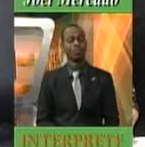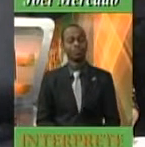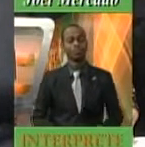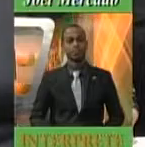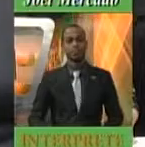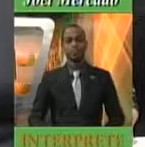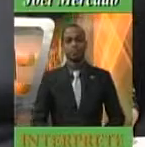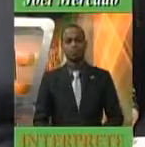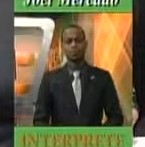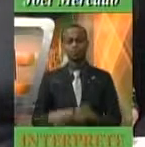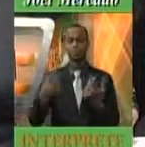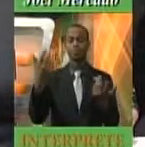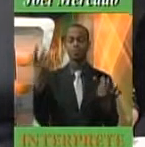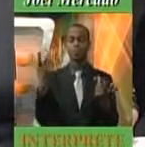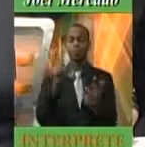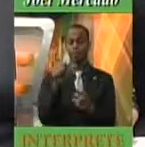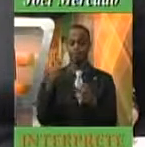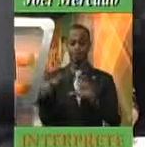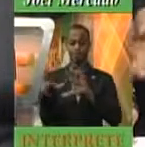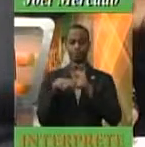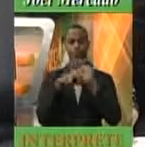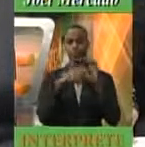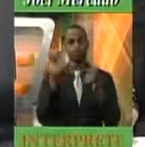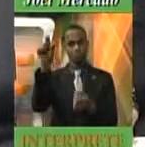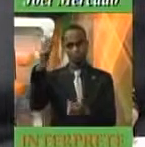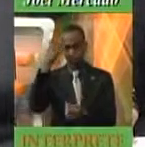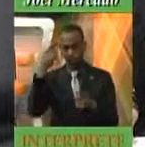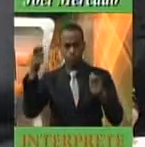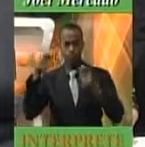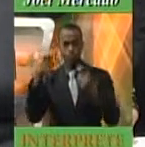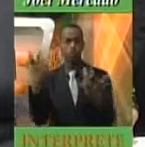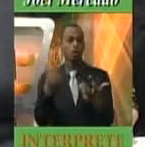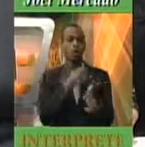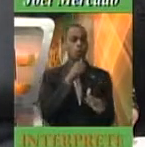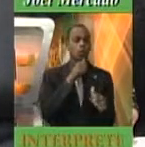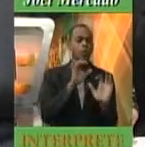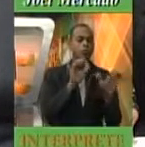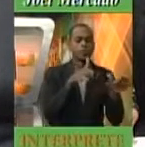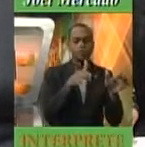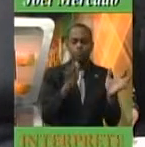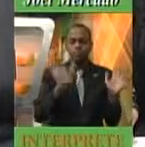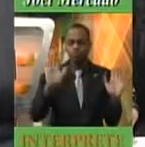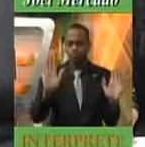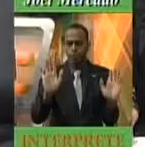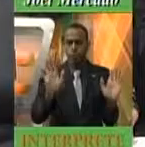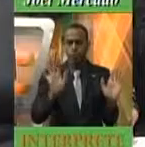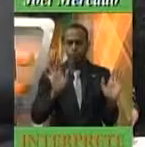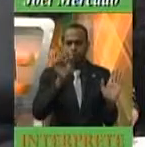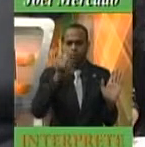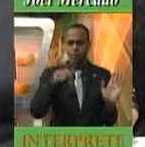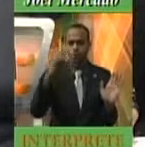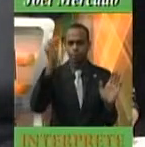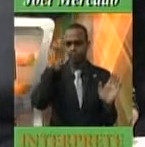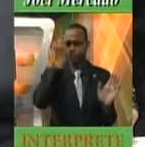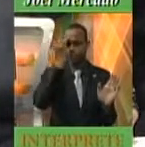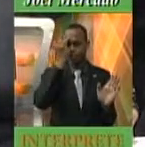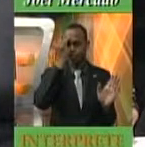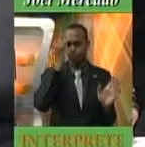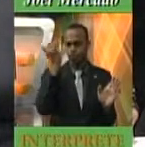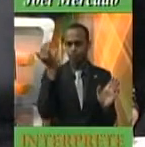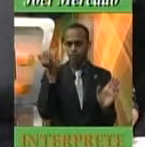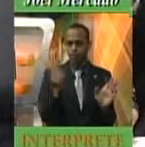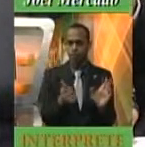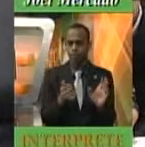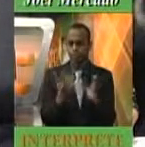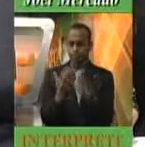transporte público, sea administrado por el gobierno o el sector privado, que sepan que